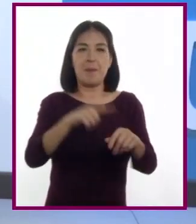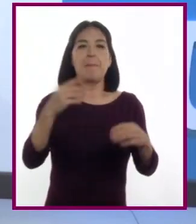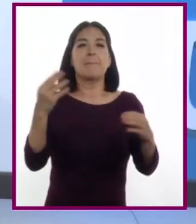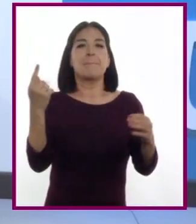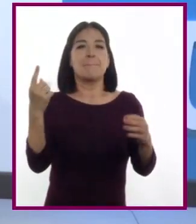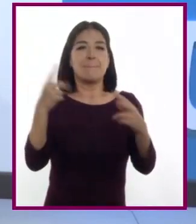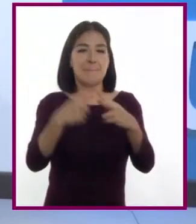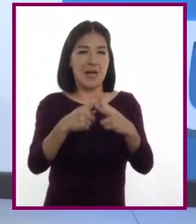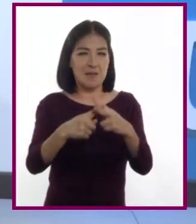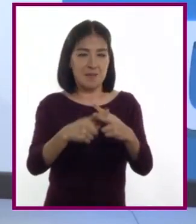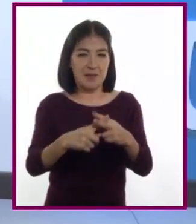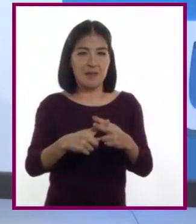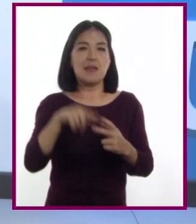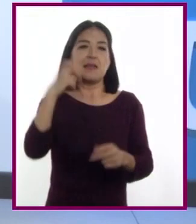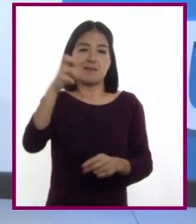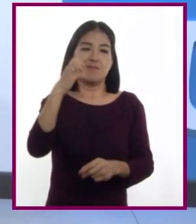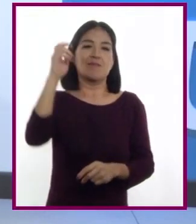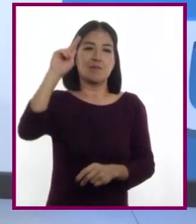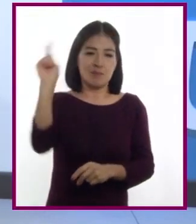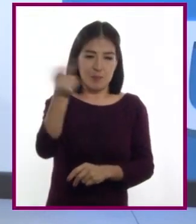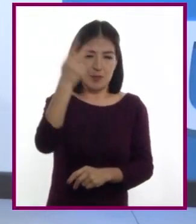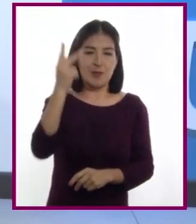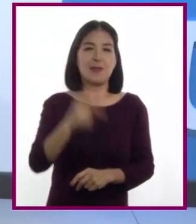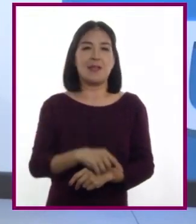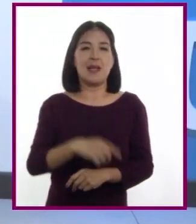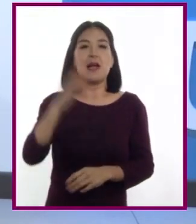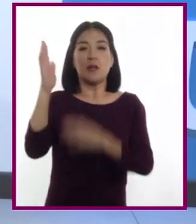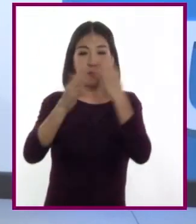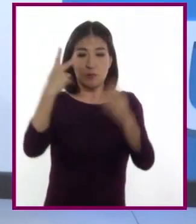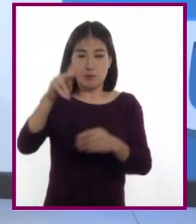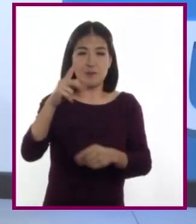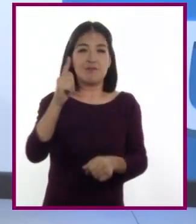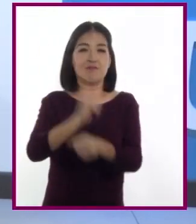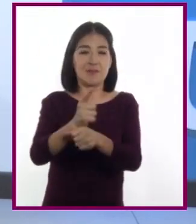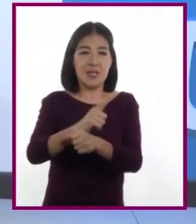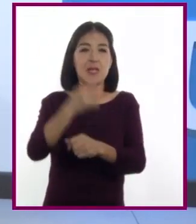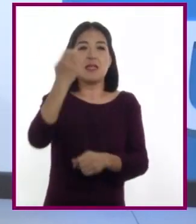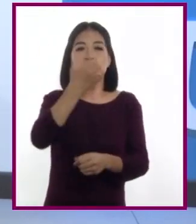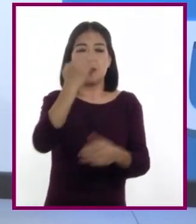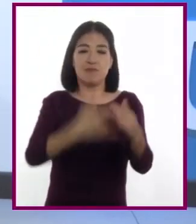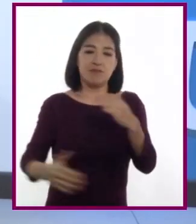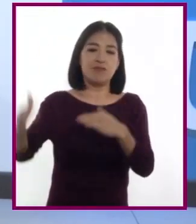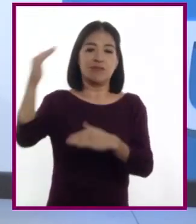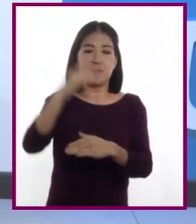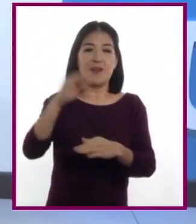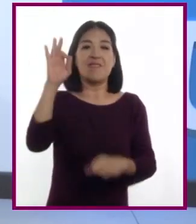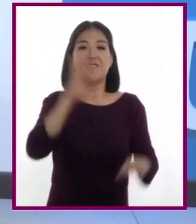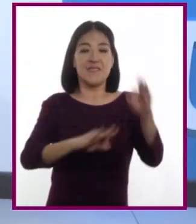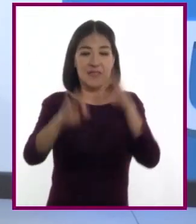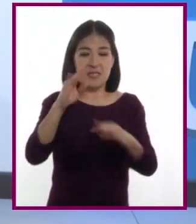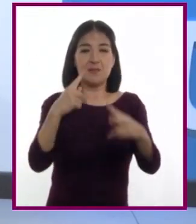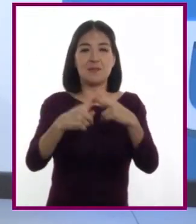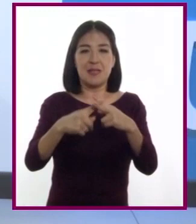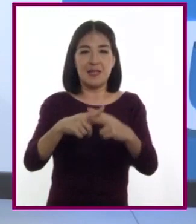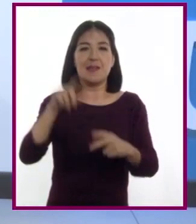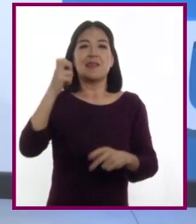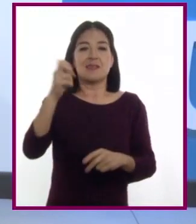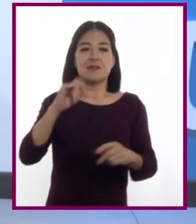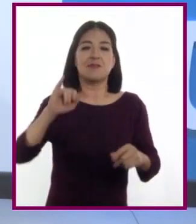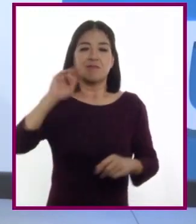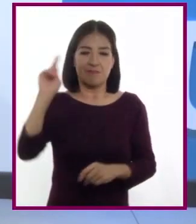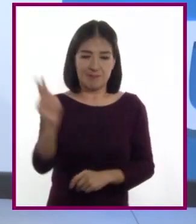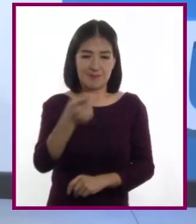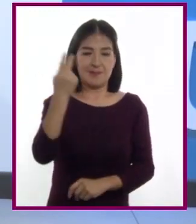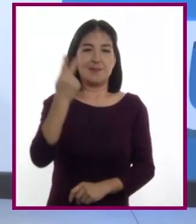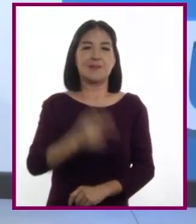Educativa del CINVESTAP y estudió su licenciatura en la Escuela Superior de Físico-Matemática del Instituto